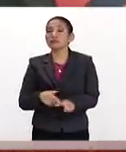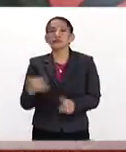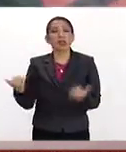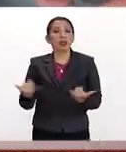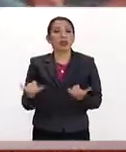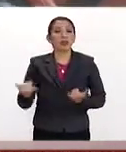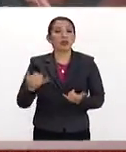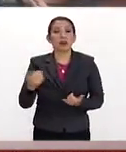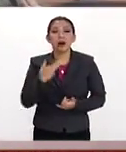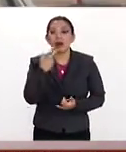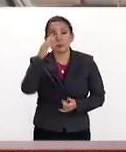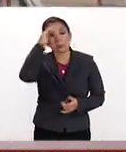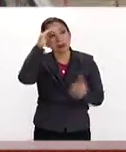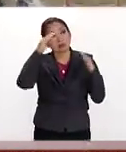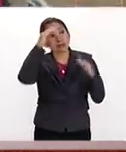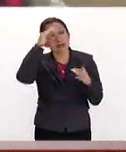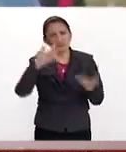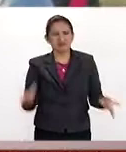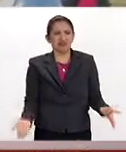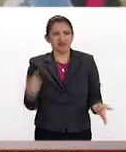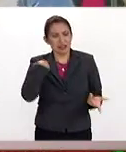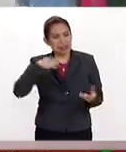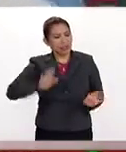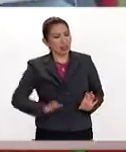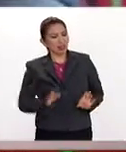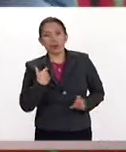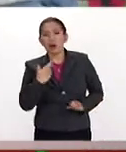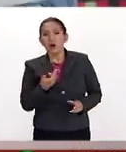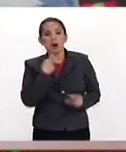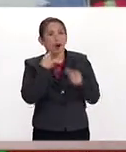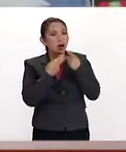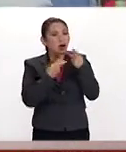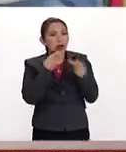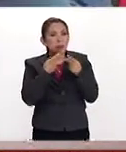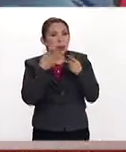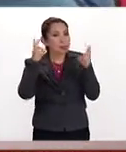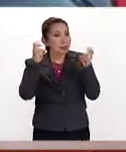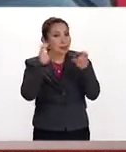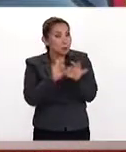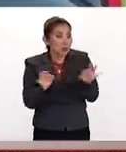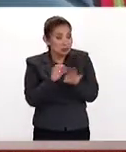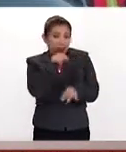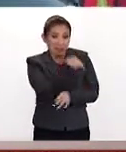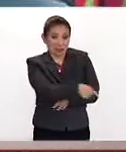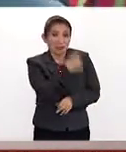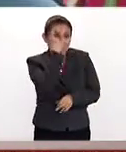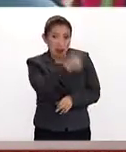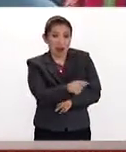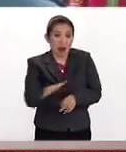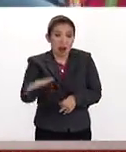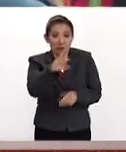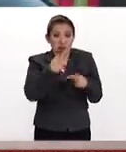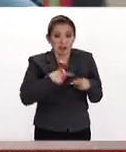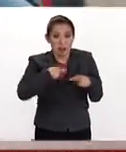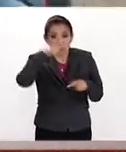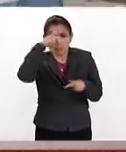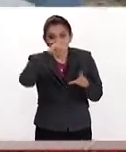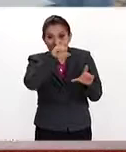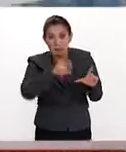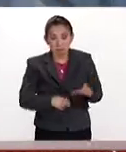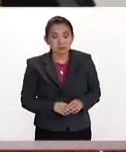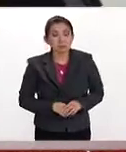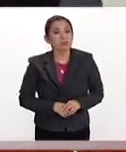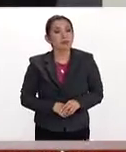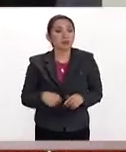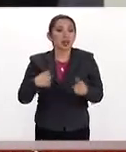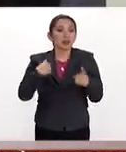seguirían en esta inexplicable actitud de no discutir un tema tan importante para la sociedad y para el país.